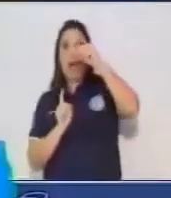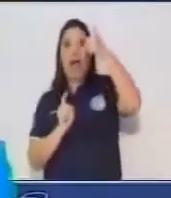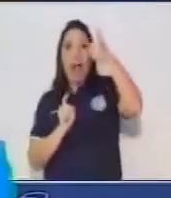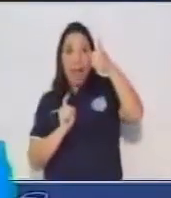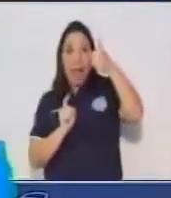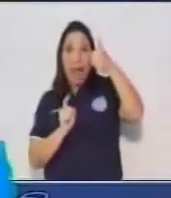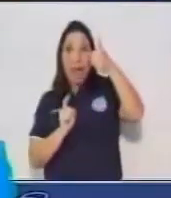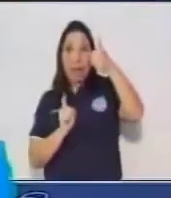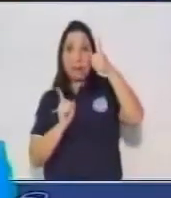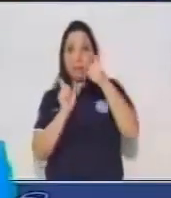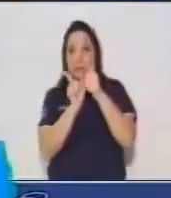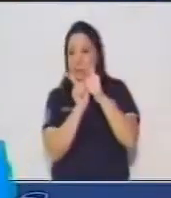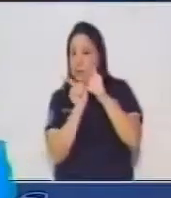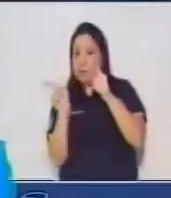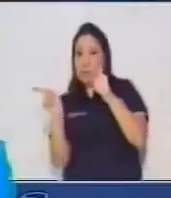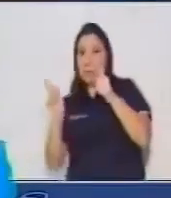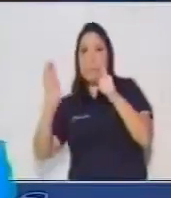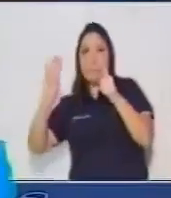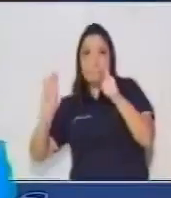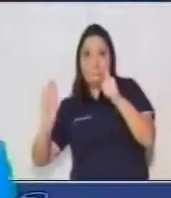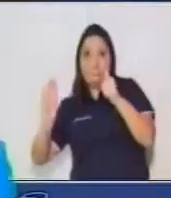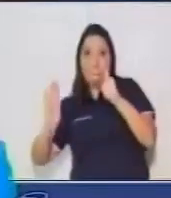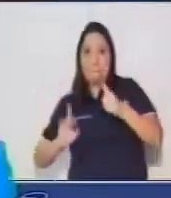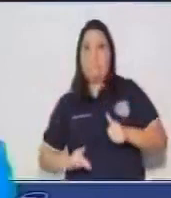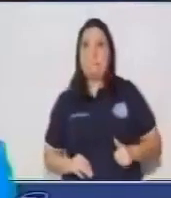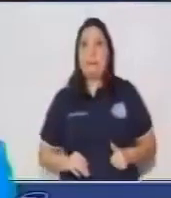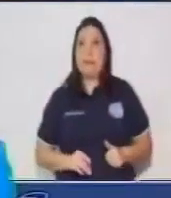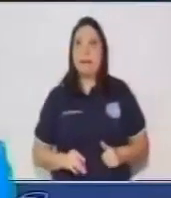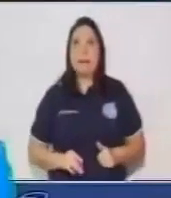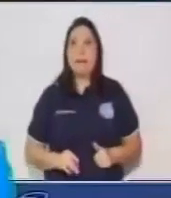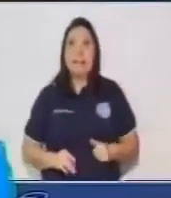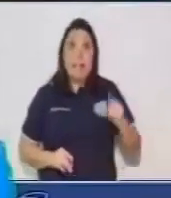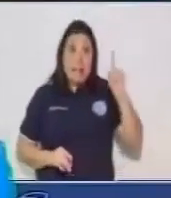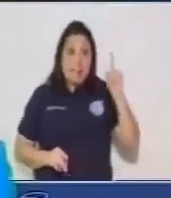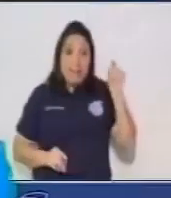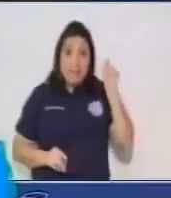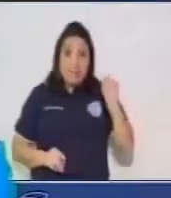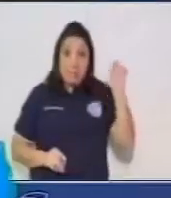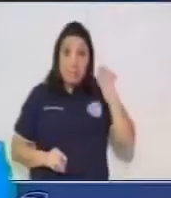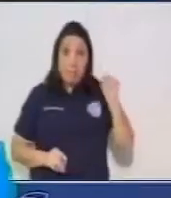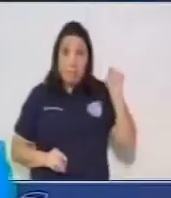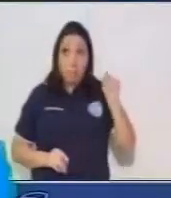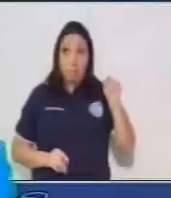decir. Este es el rayo B y este es